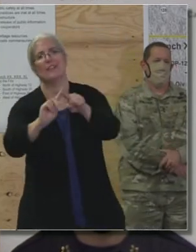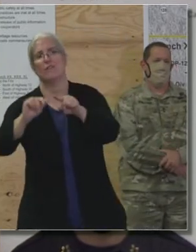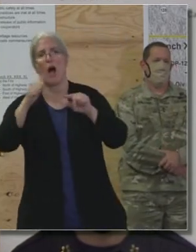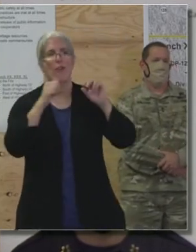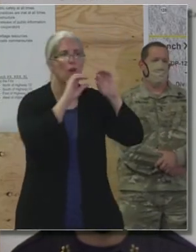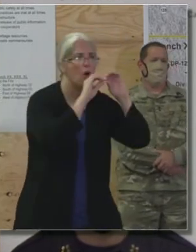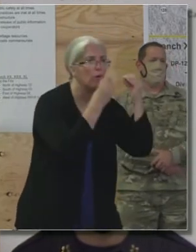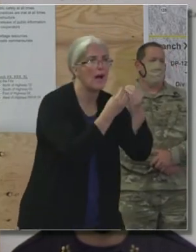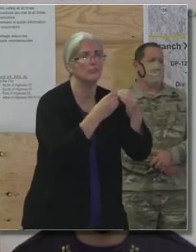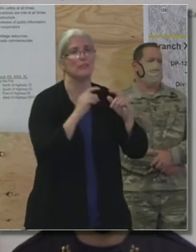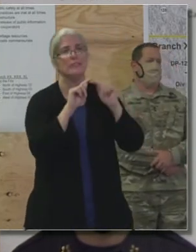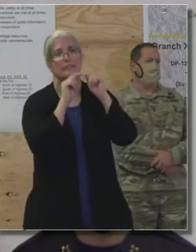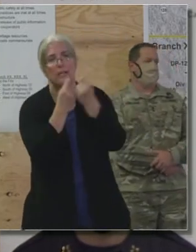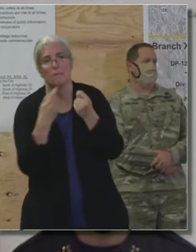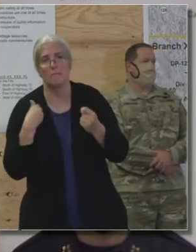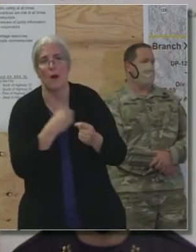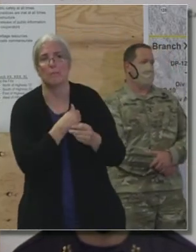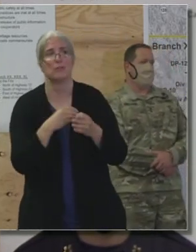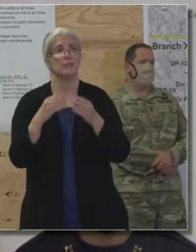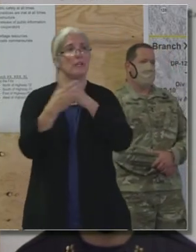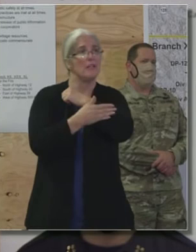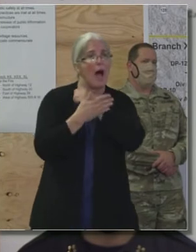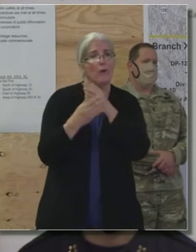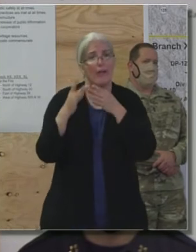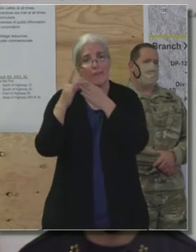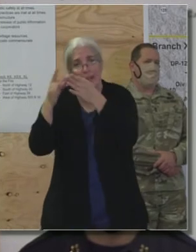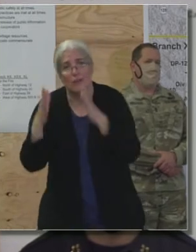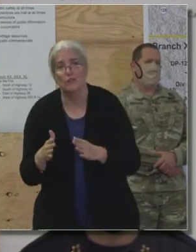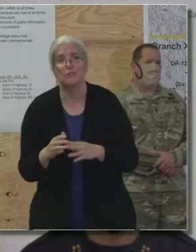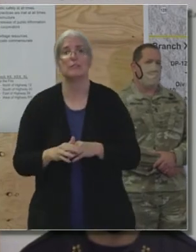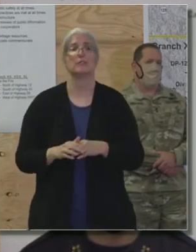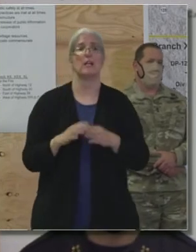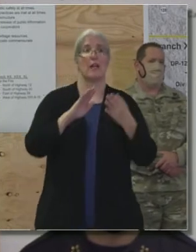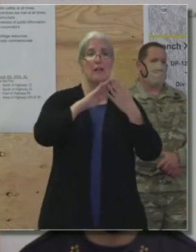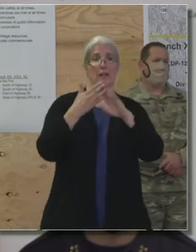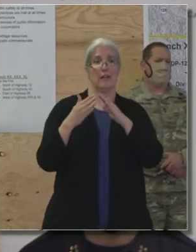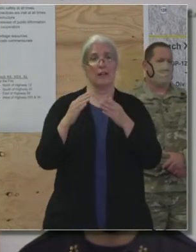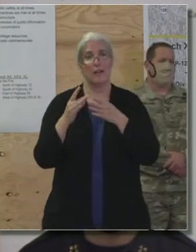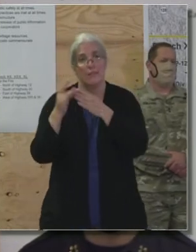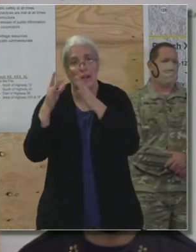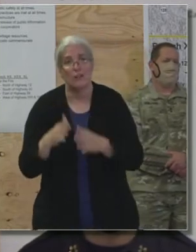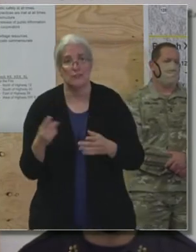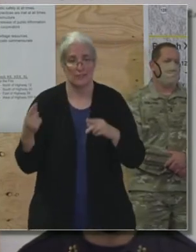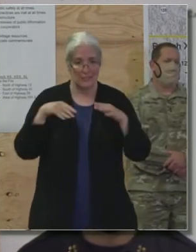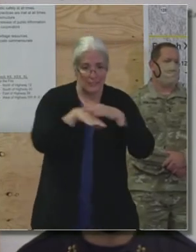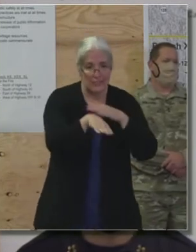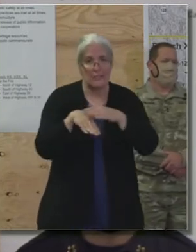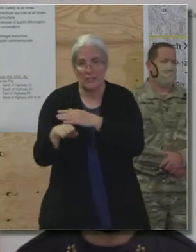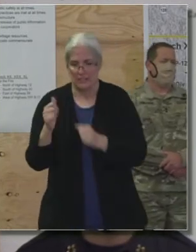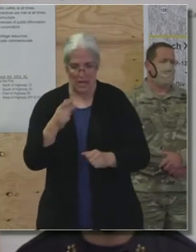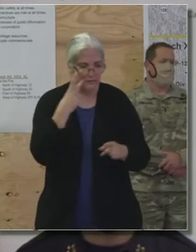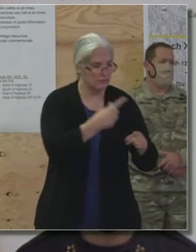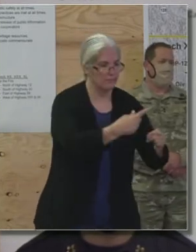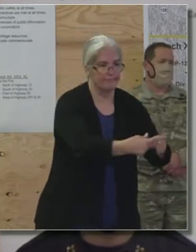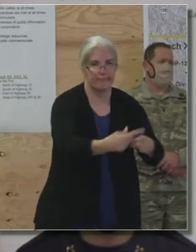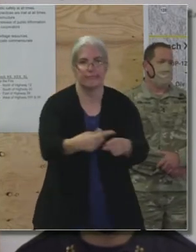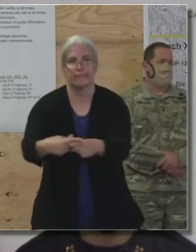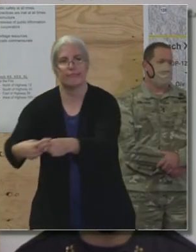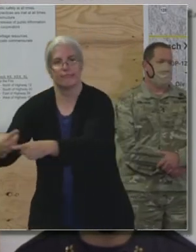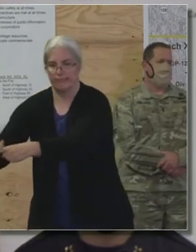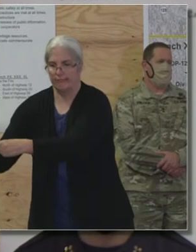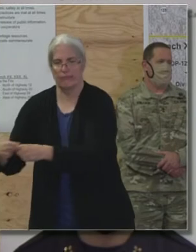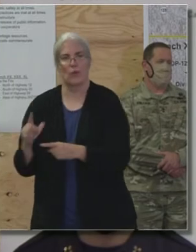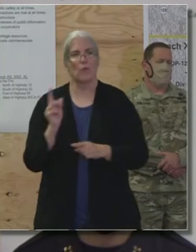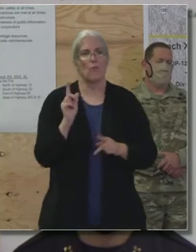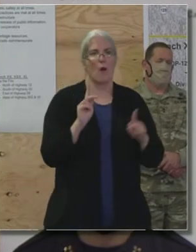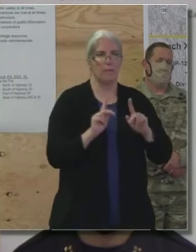equipo del condado de la ciudad que trabajan en estos centros de evacuación uno entra y puede ver áreas marcadas donde la gente